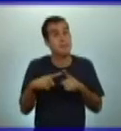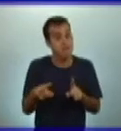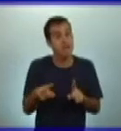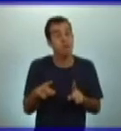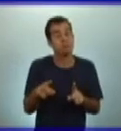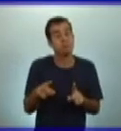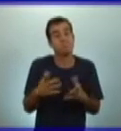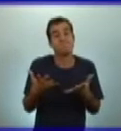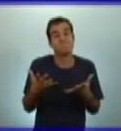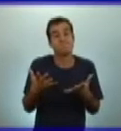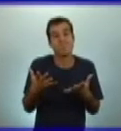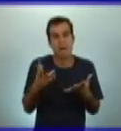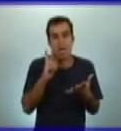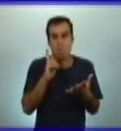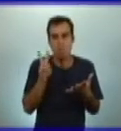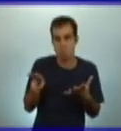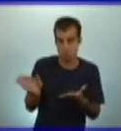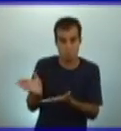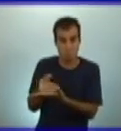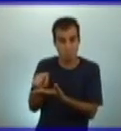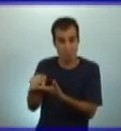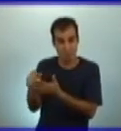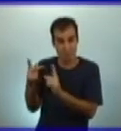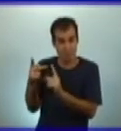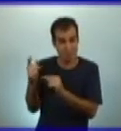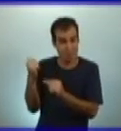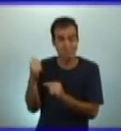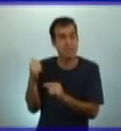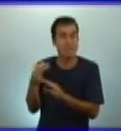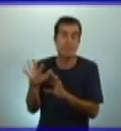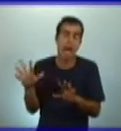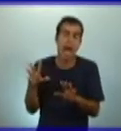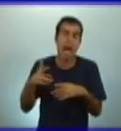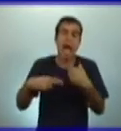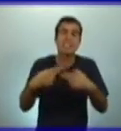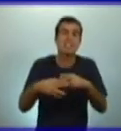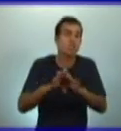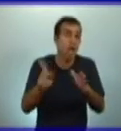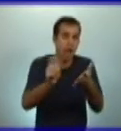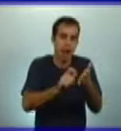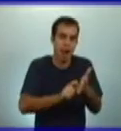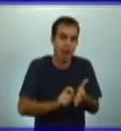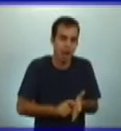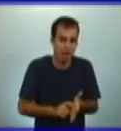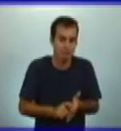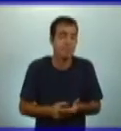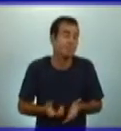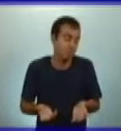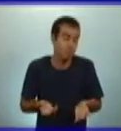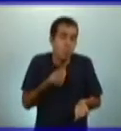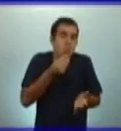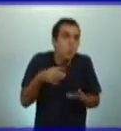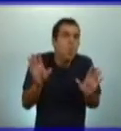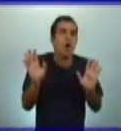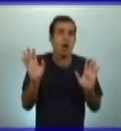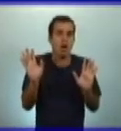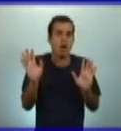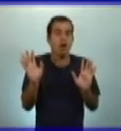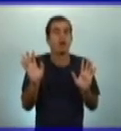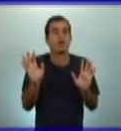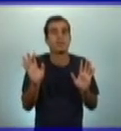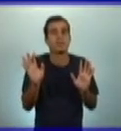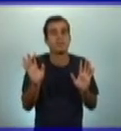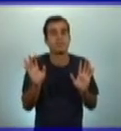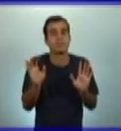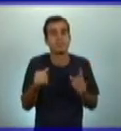suceder que en los ejercicios del cuaderno que están en las páginas citadas estén resueltos, como mismo